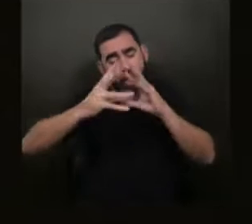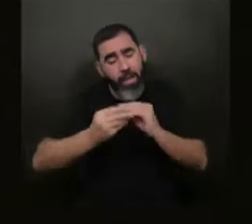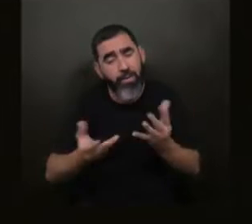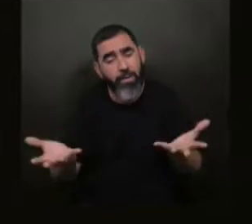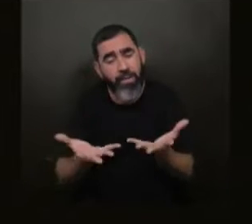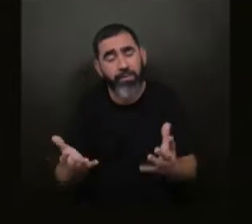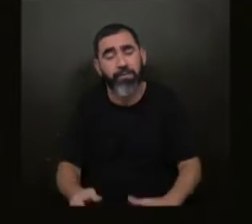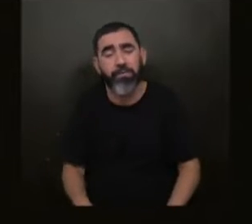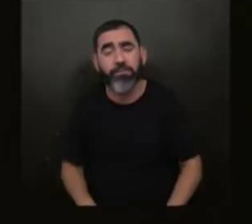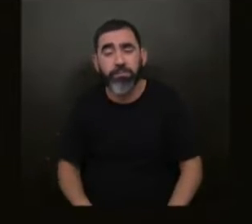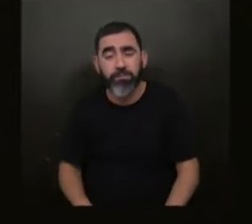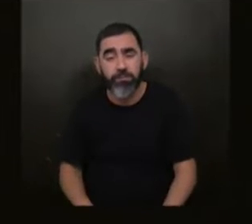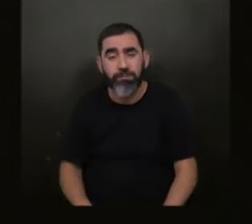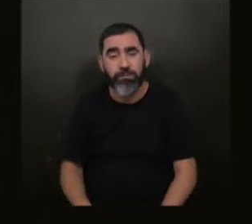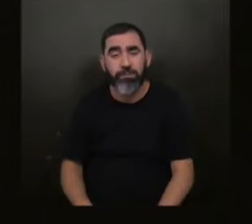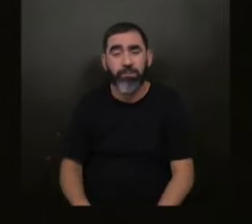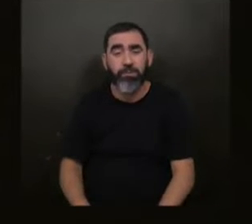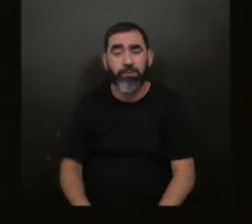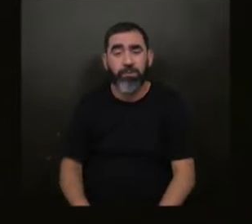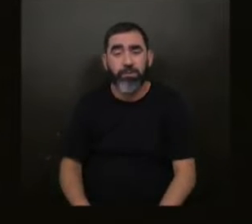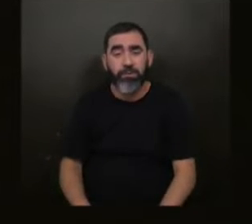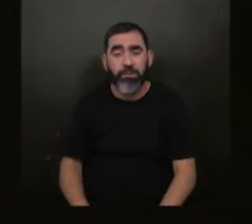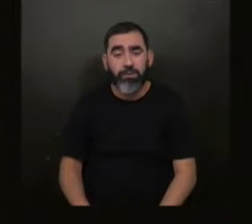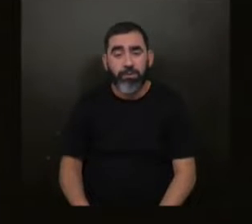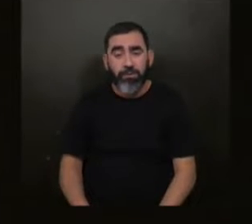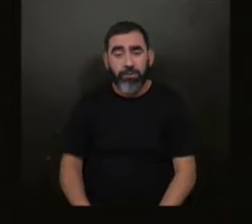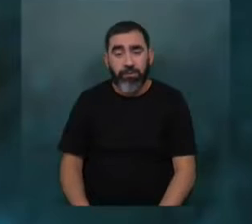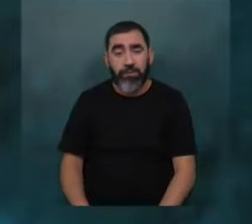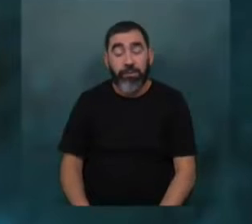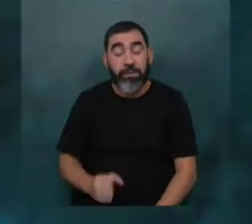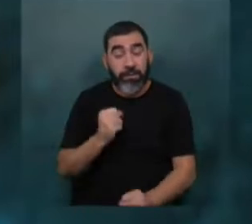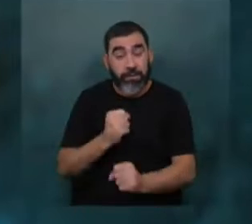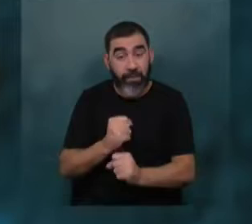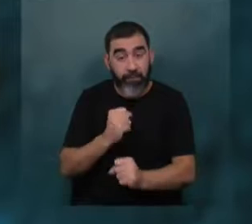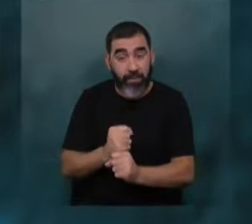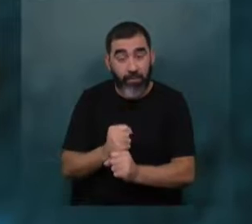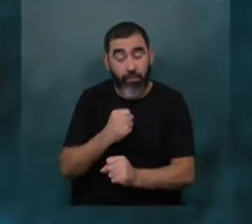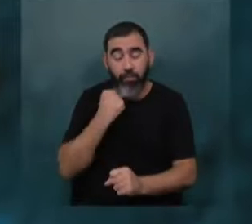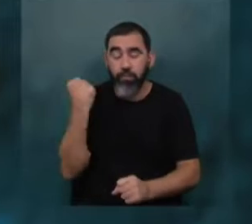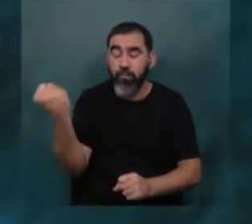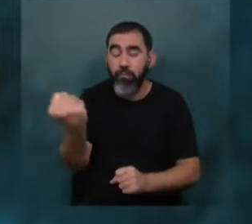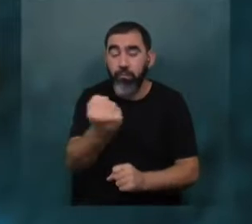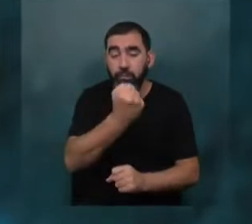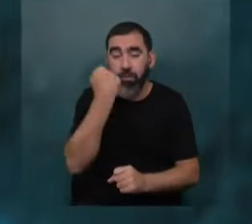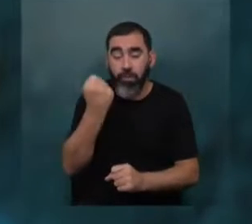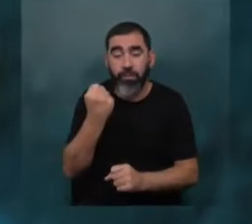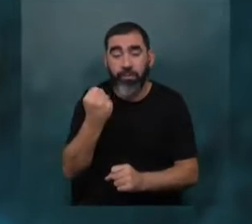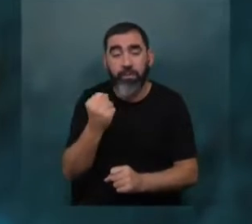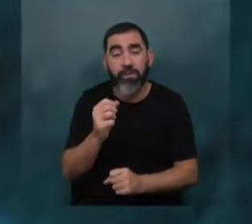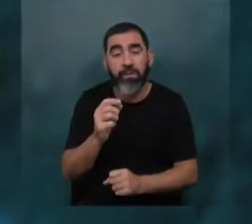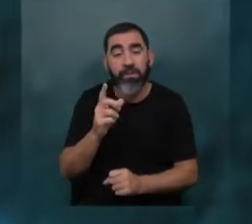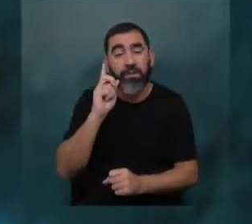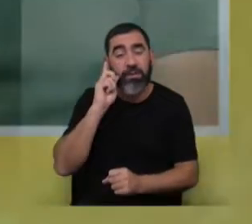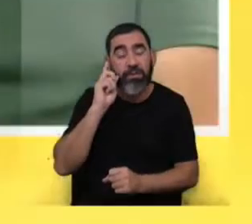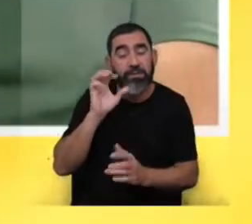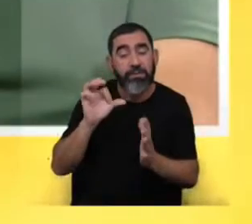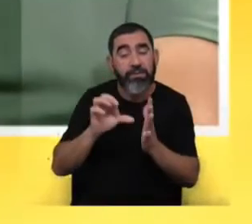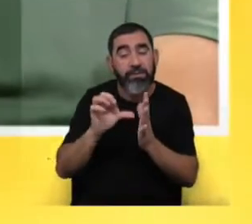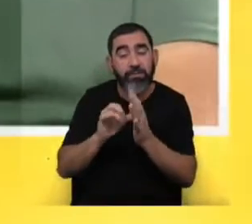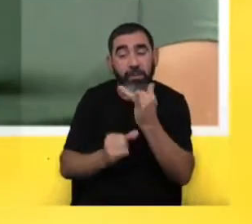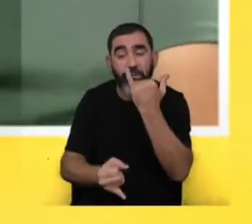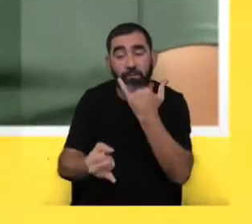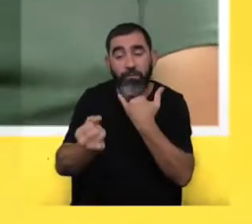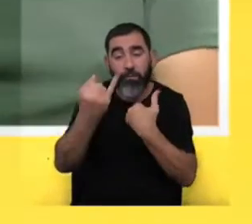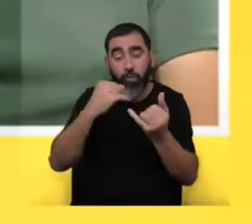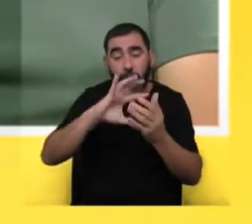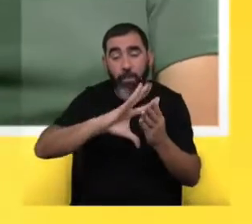ese paisaje, en realidad. Bueno, justamente el trabajo con el GIS es fundamental porque... ¿El GIS, perdón, es el Sistema de Información Geográfica.